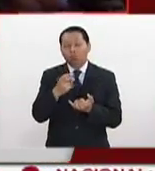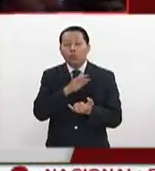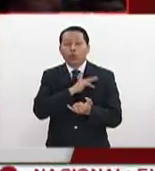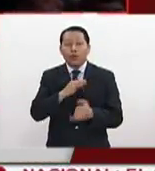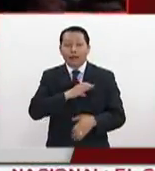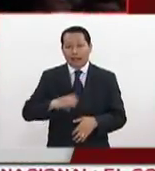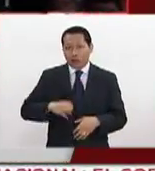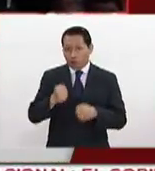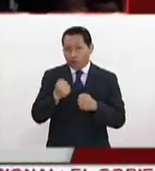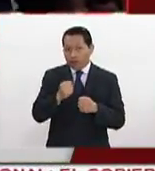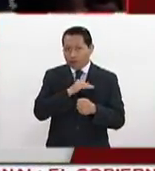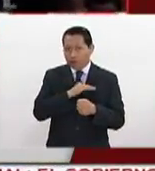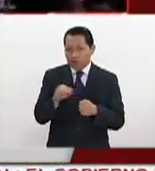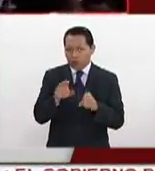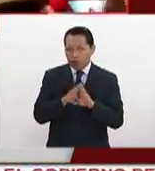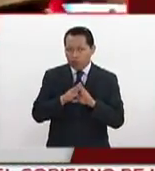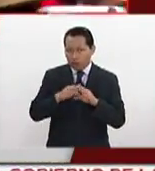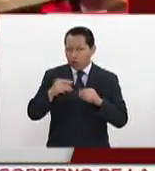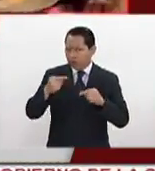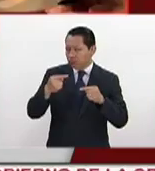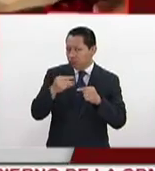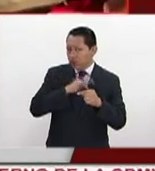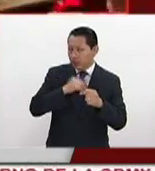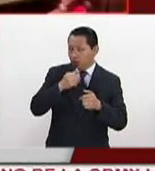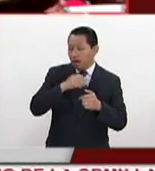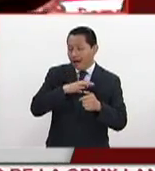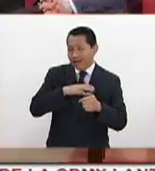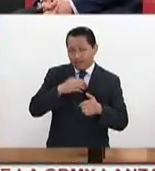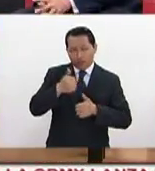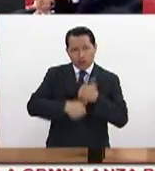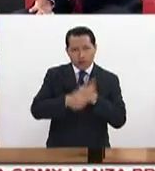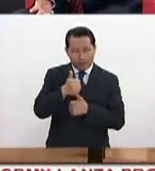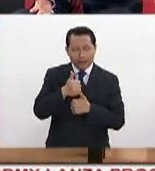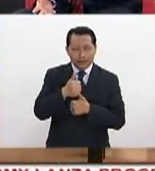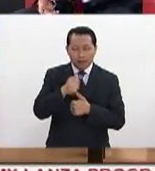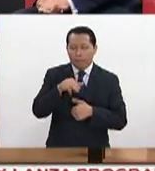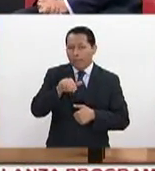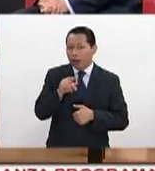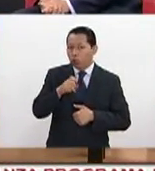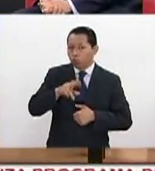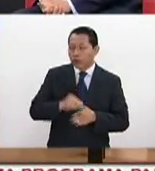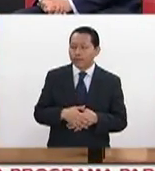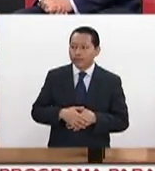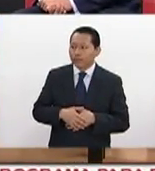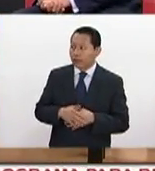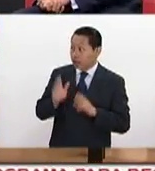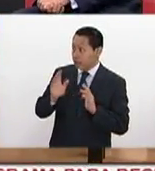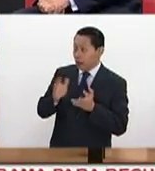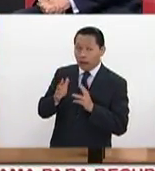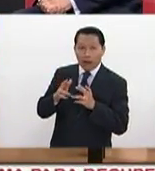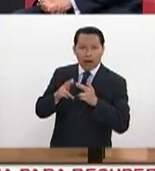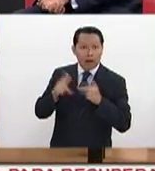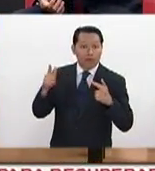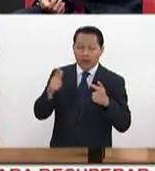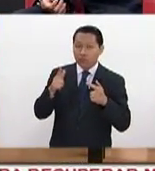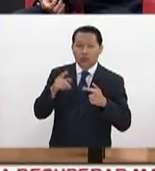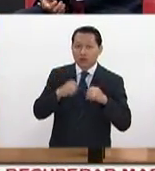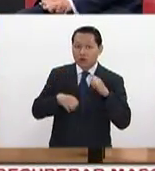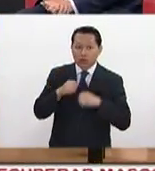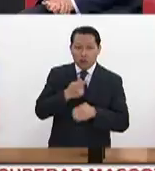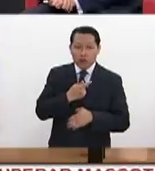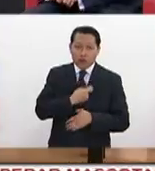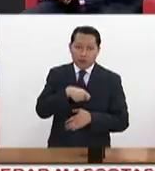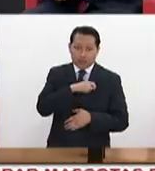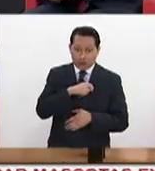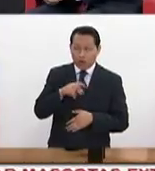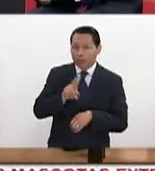fuerte para hacerle competencia a Maduro. Finalmente, Ana Paula, acaba de prácticamente romper relaciones diplomáticas con el gobierno